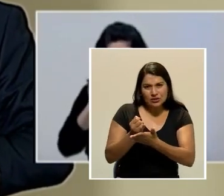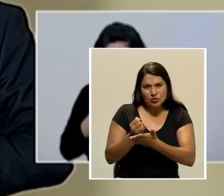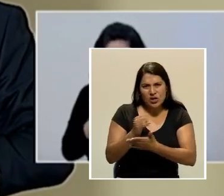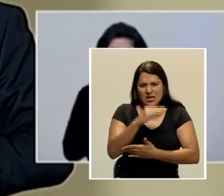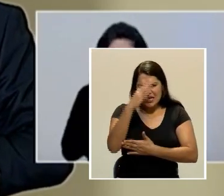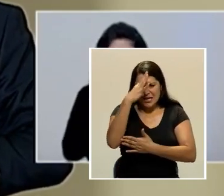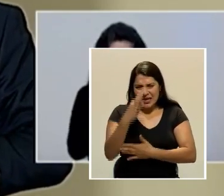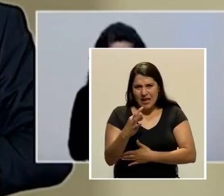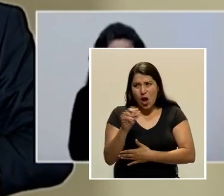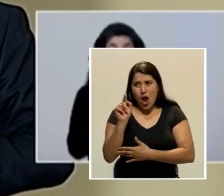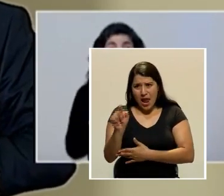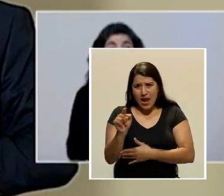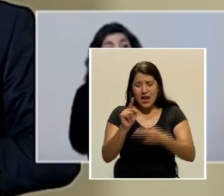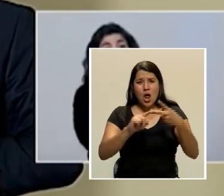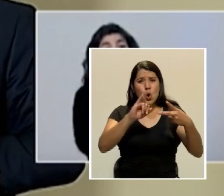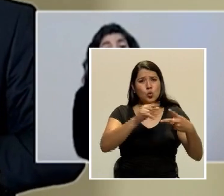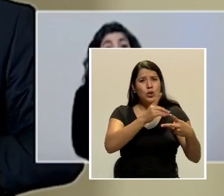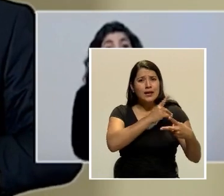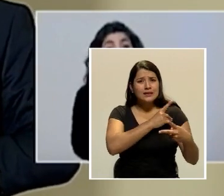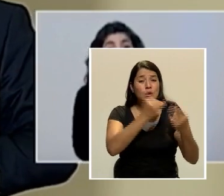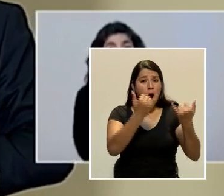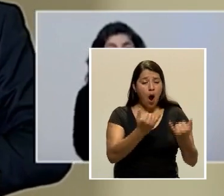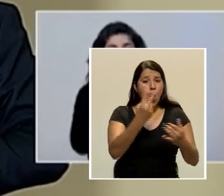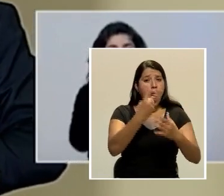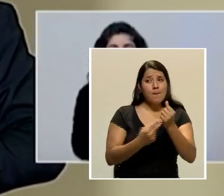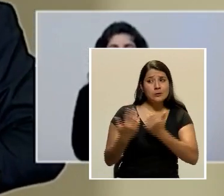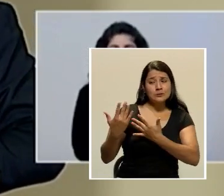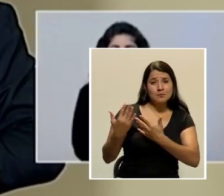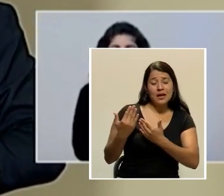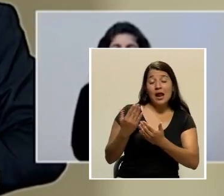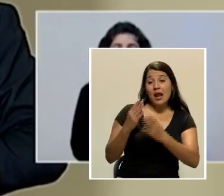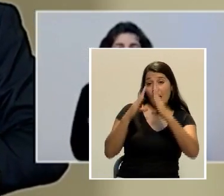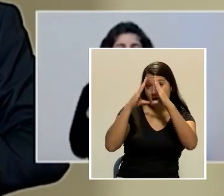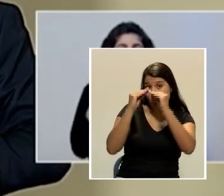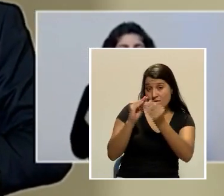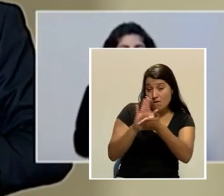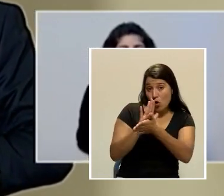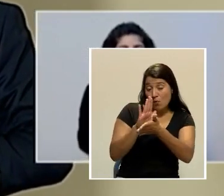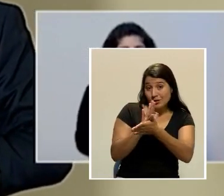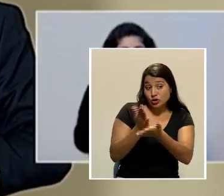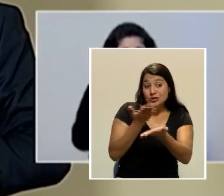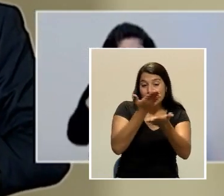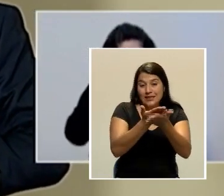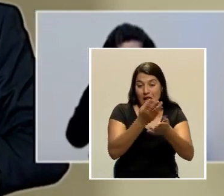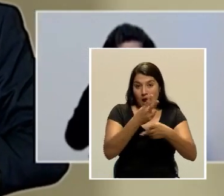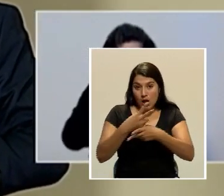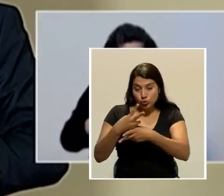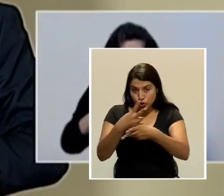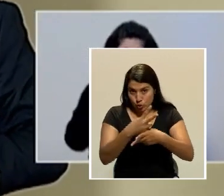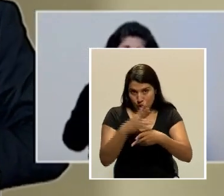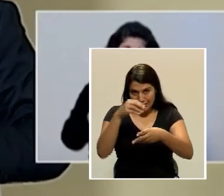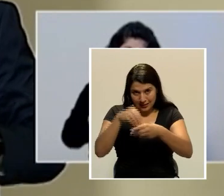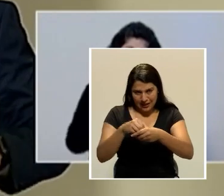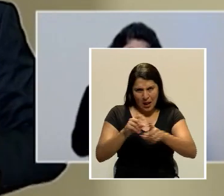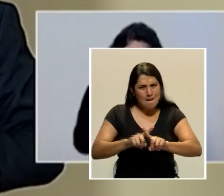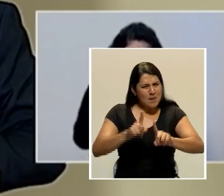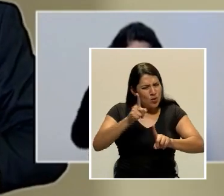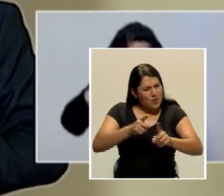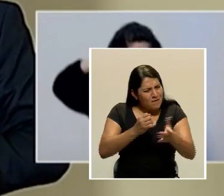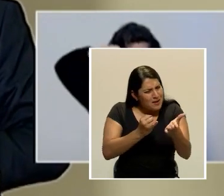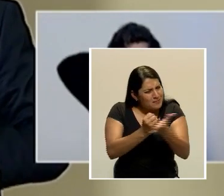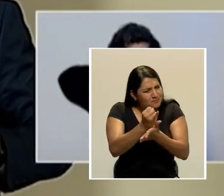contratación, y eso es lo que corresponde. El día de ayer, don Román Macaya me dio un reporte oral de lo que